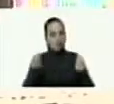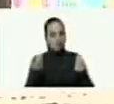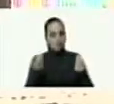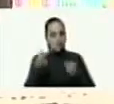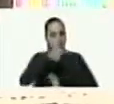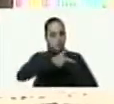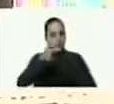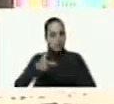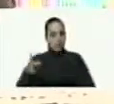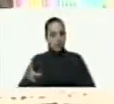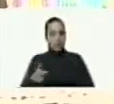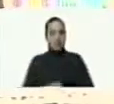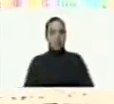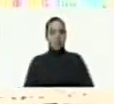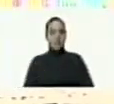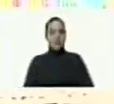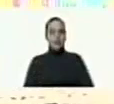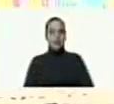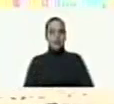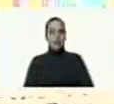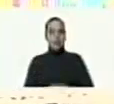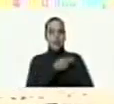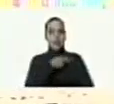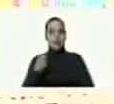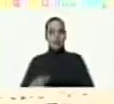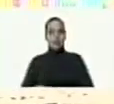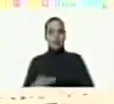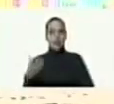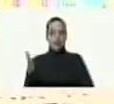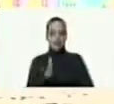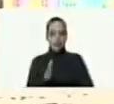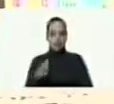delegación de la República Popular China,